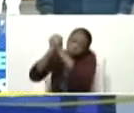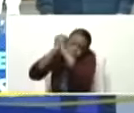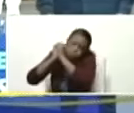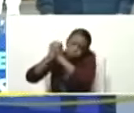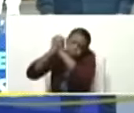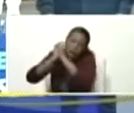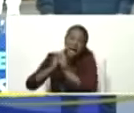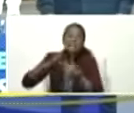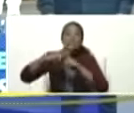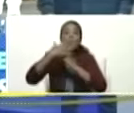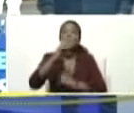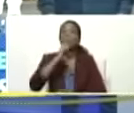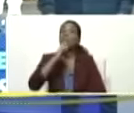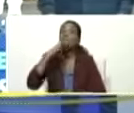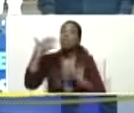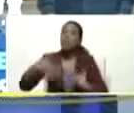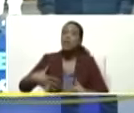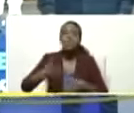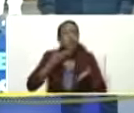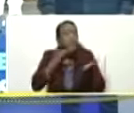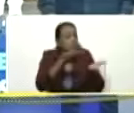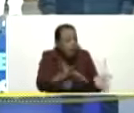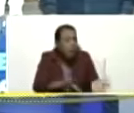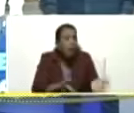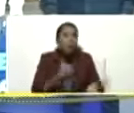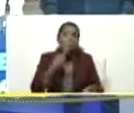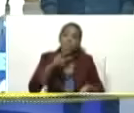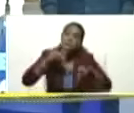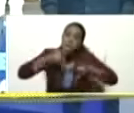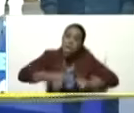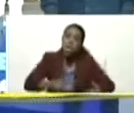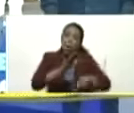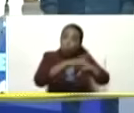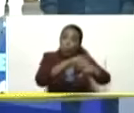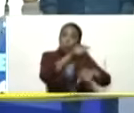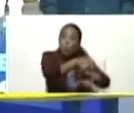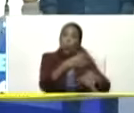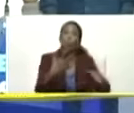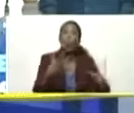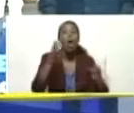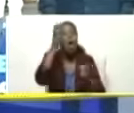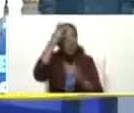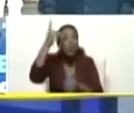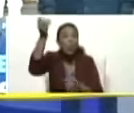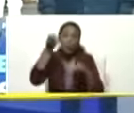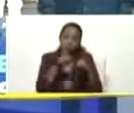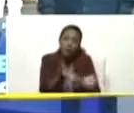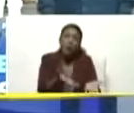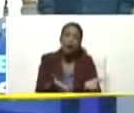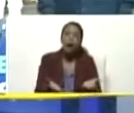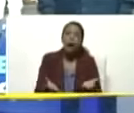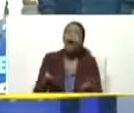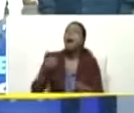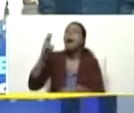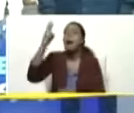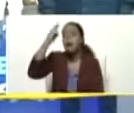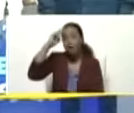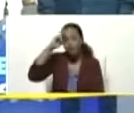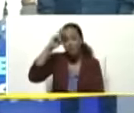en las peores circunstancias nos decía, mi hijo, Dios proveerá, Dios